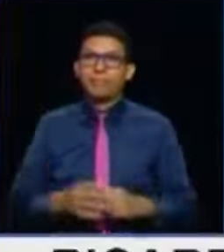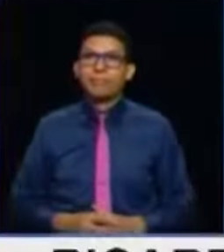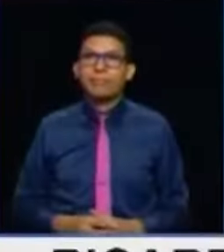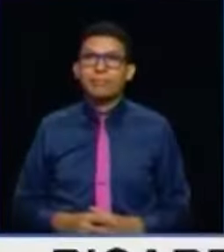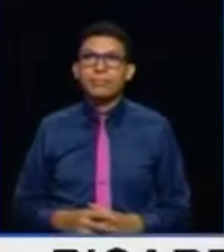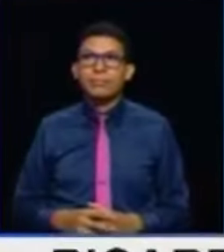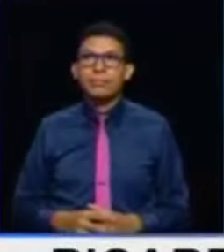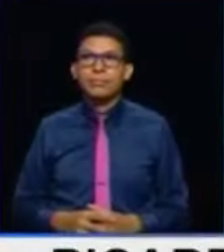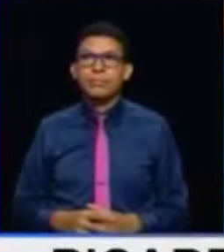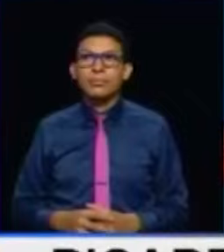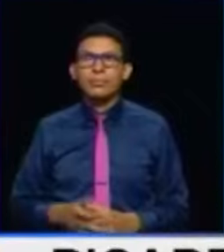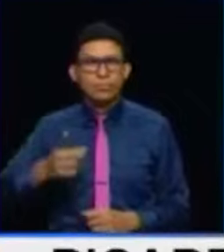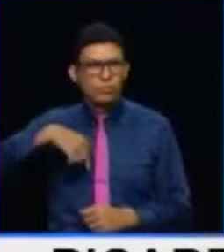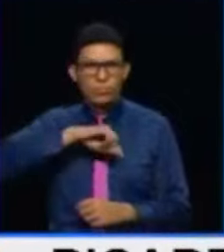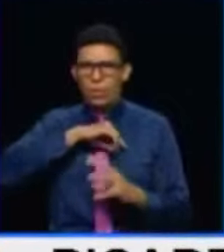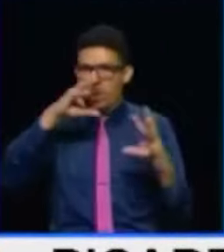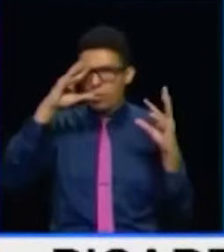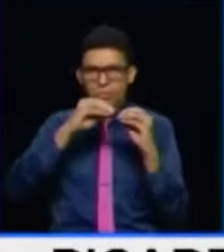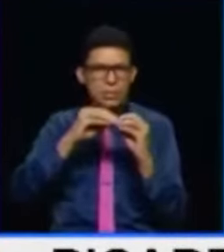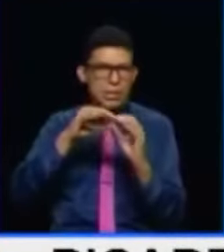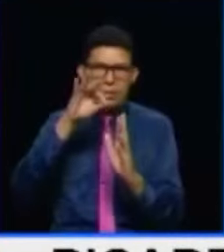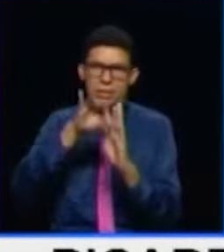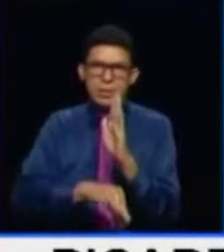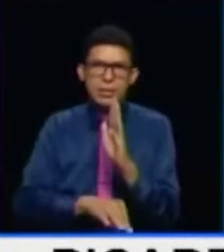hemos llegado a ningún acuerdo.